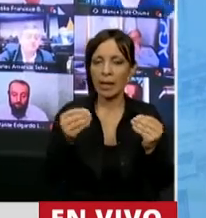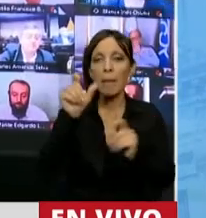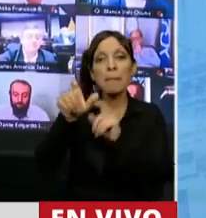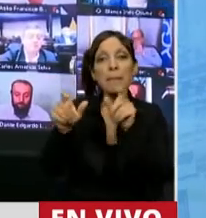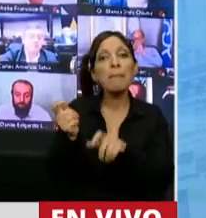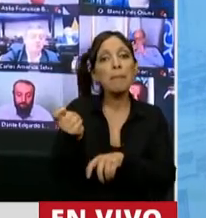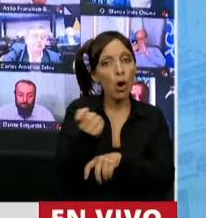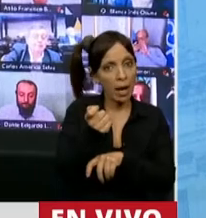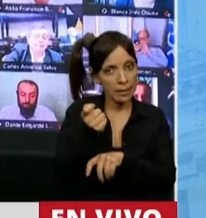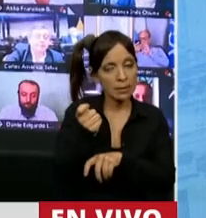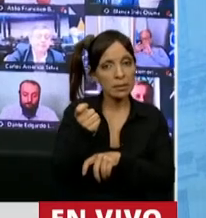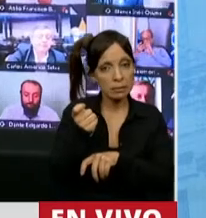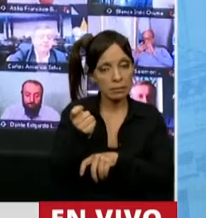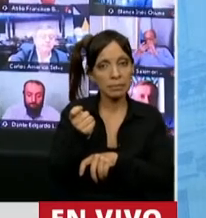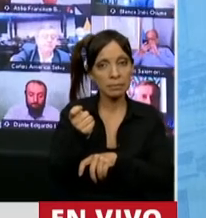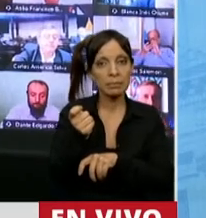personas que con